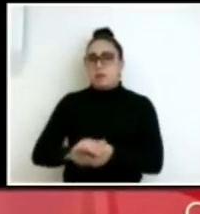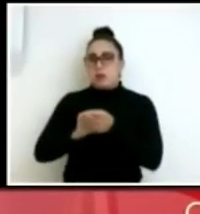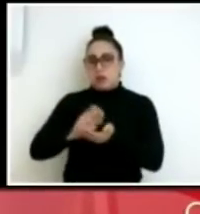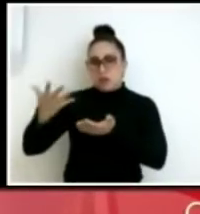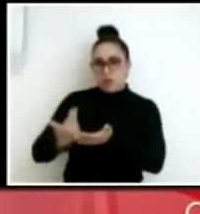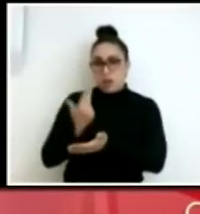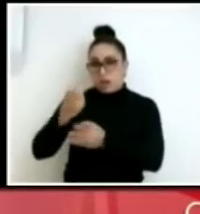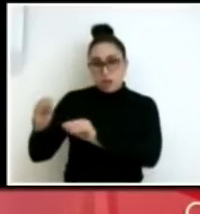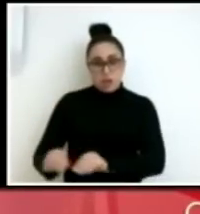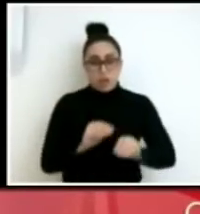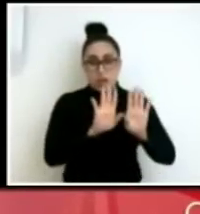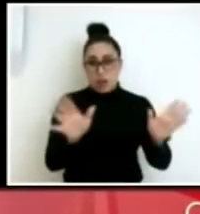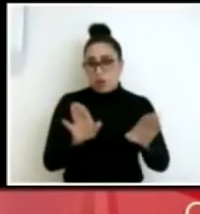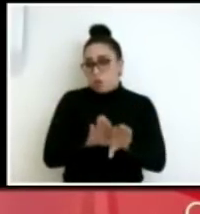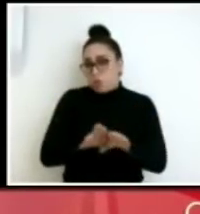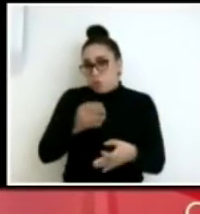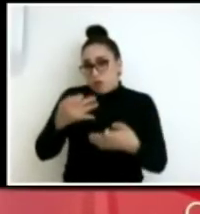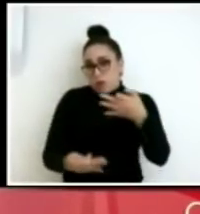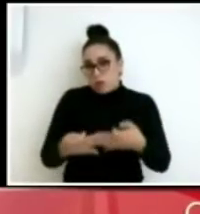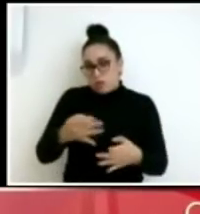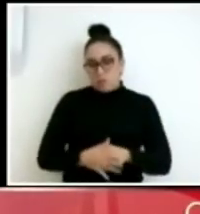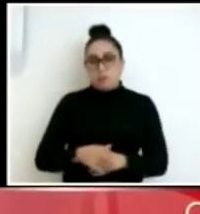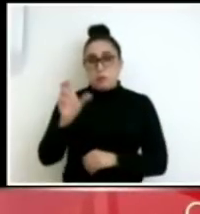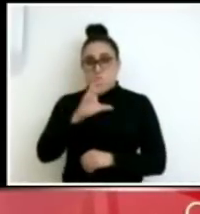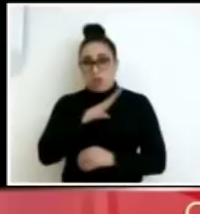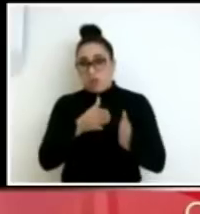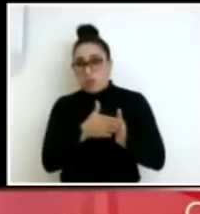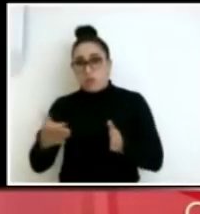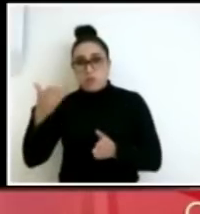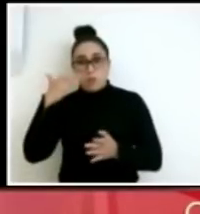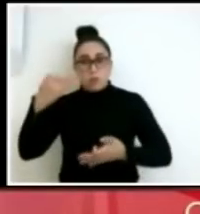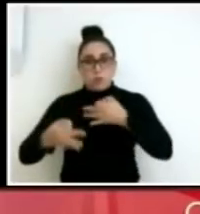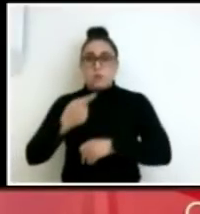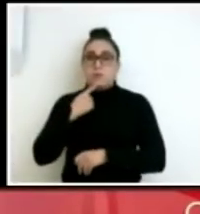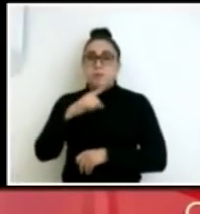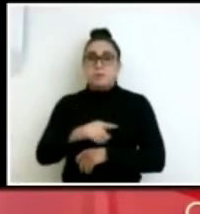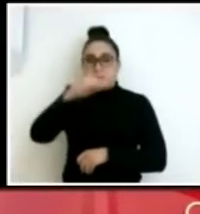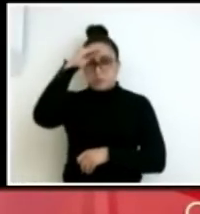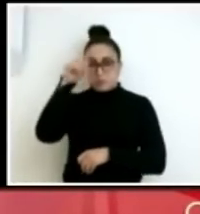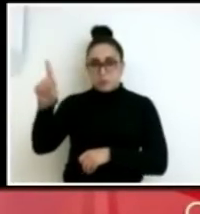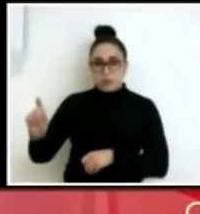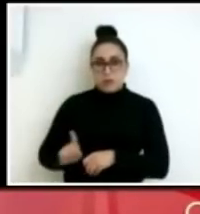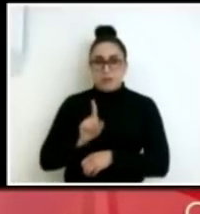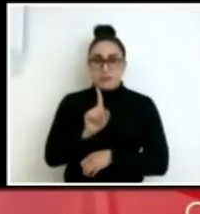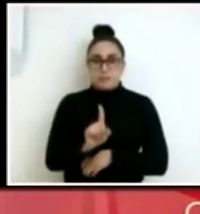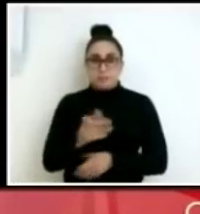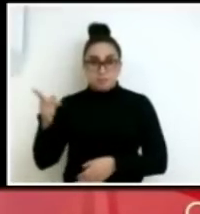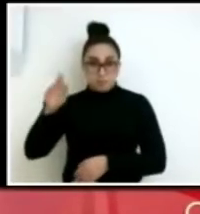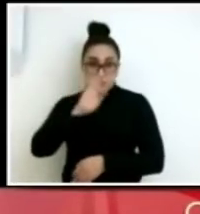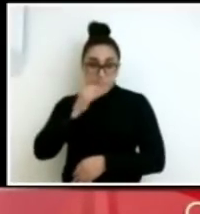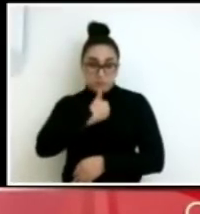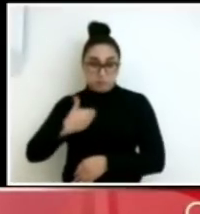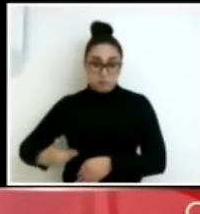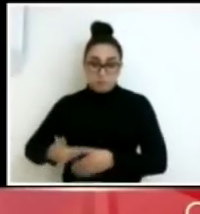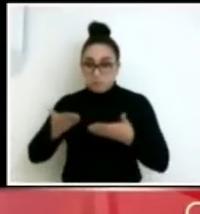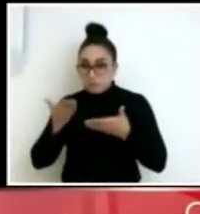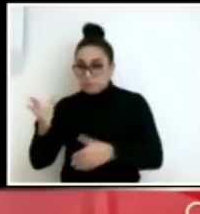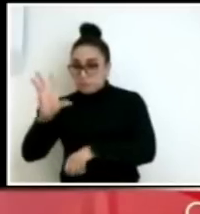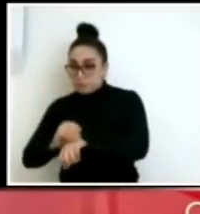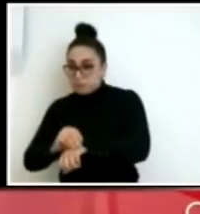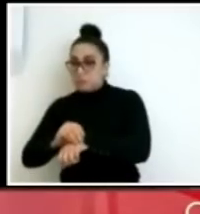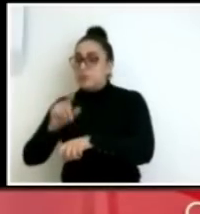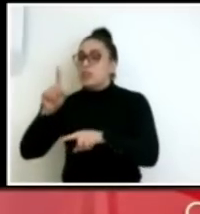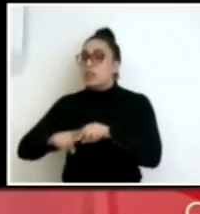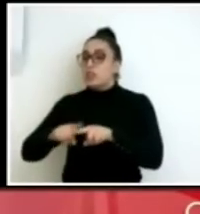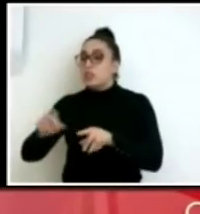Judicial es la base para la imparcialidad de los juicios. Si permitimos que el Ejecutivo decida quiénes pueden o no ser